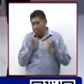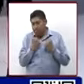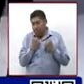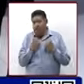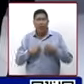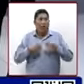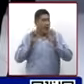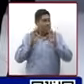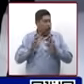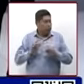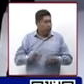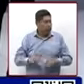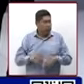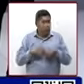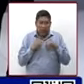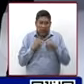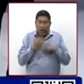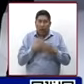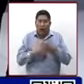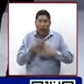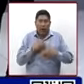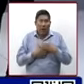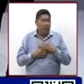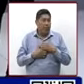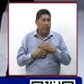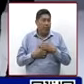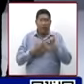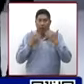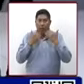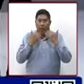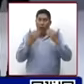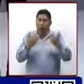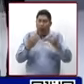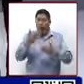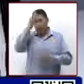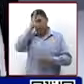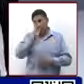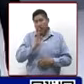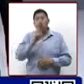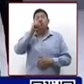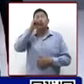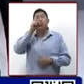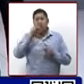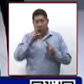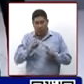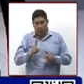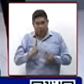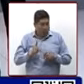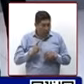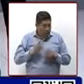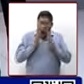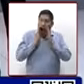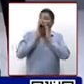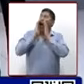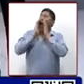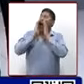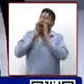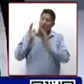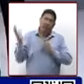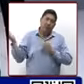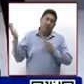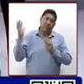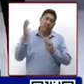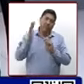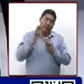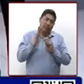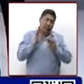habido lluvia, bajas de temperatura, hambre también. Gracias a Dios hubo una persona que dio la voz de alerta y los bomberos también se presentaron.